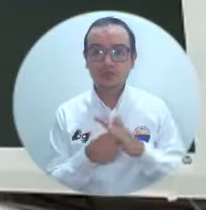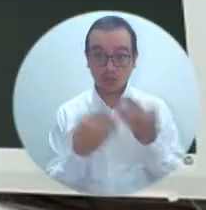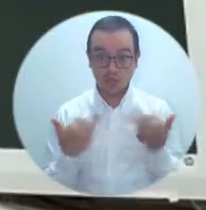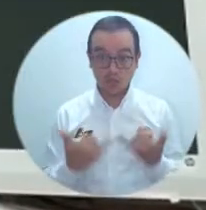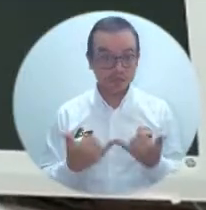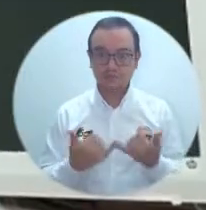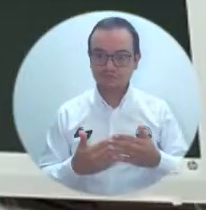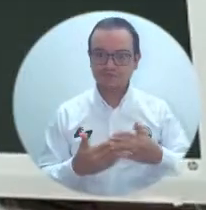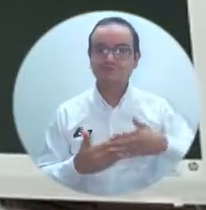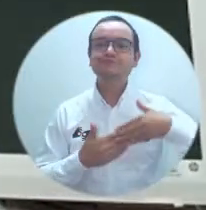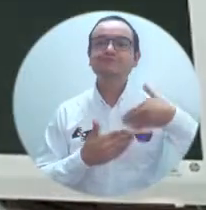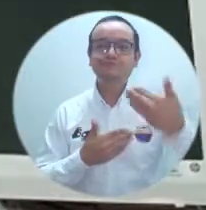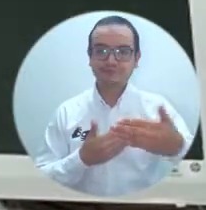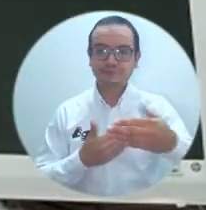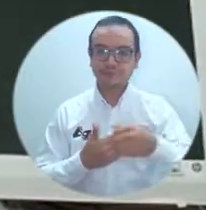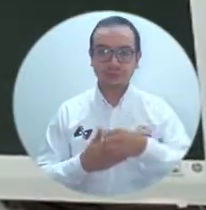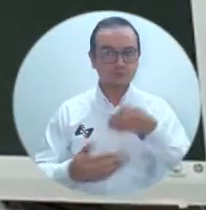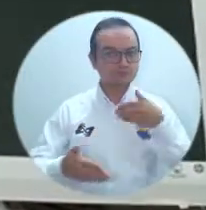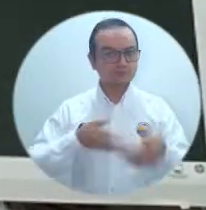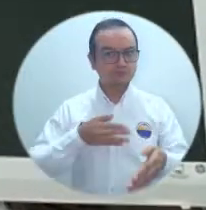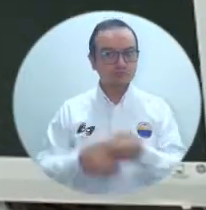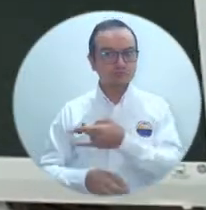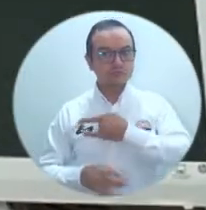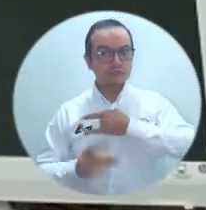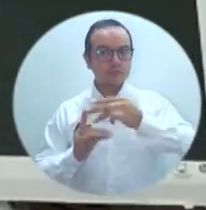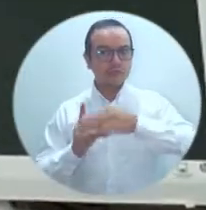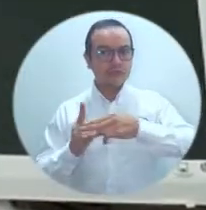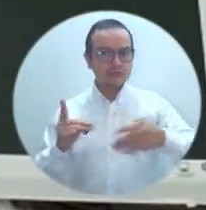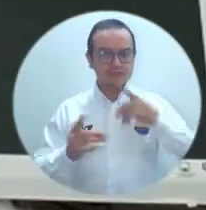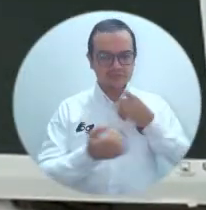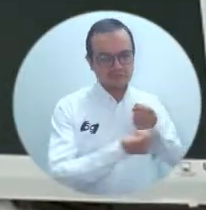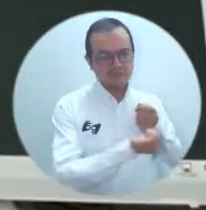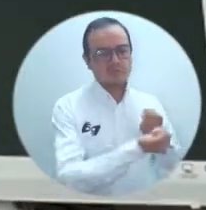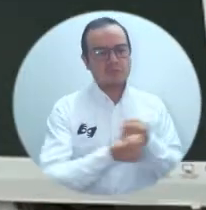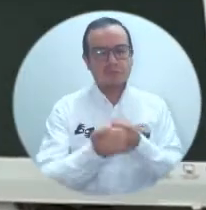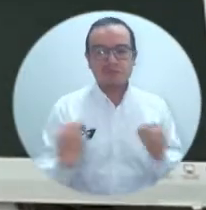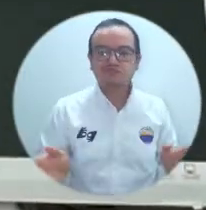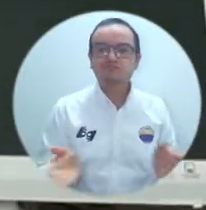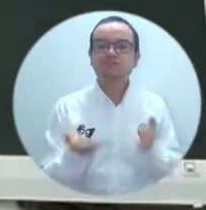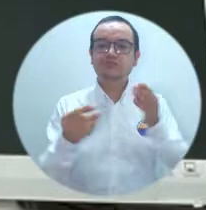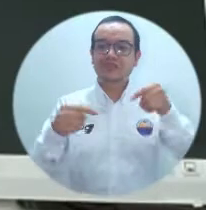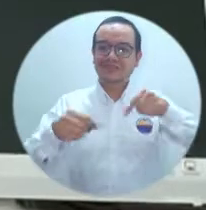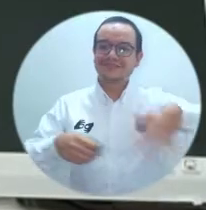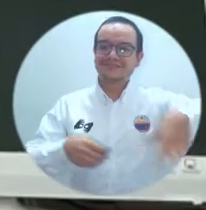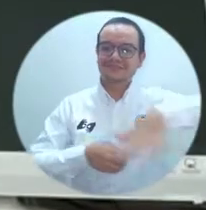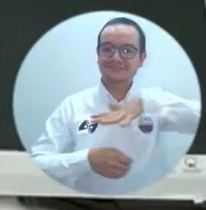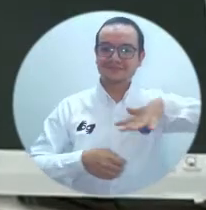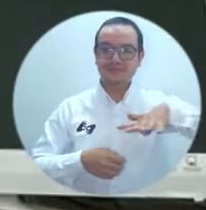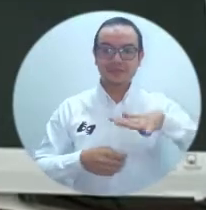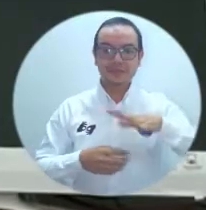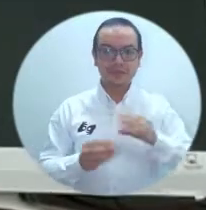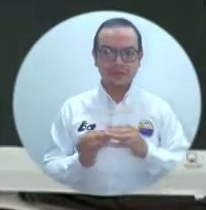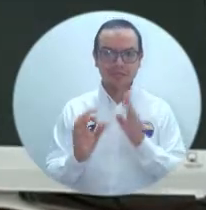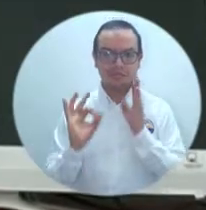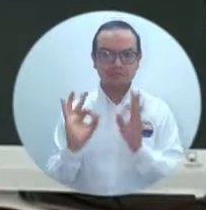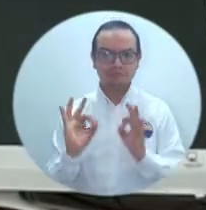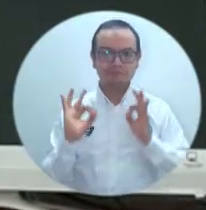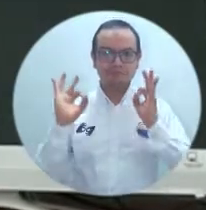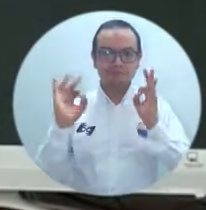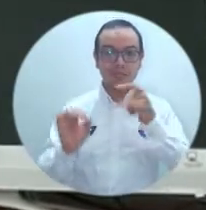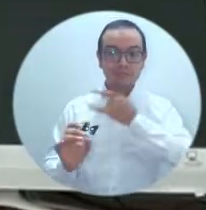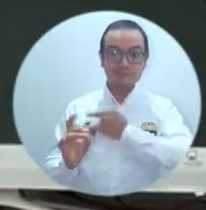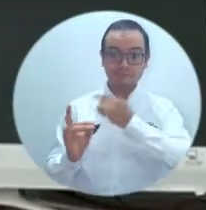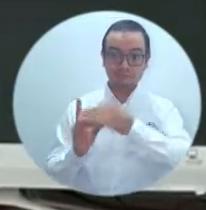crisis están por venir. Con esto, la Universidad de Magdalena le apuesta a la formación del capital humano de la región, con los